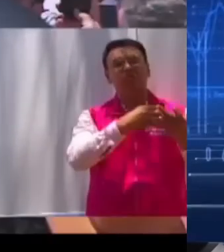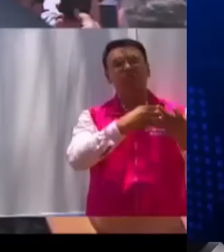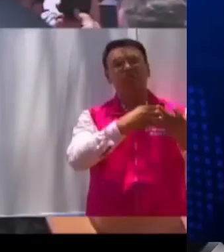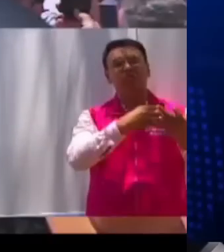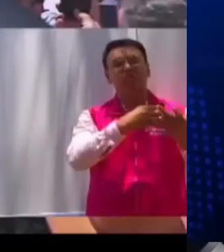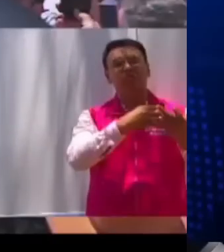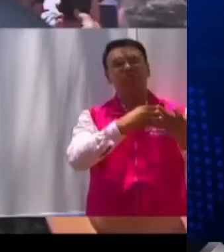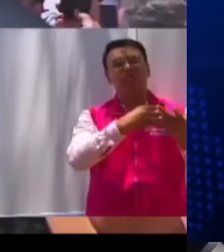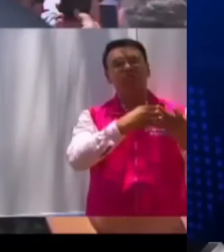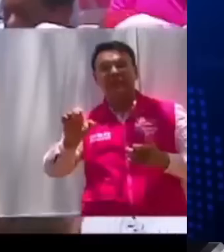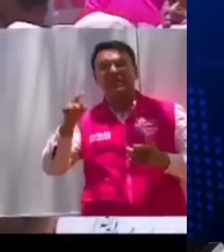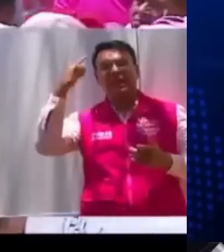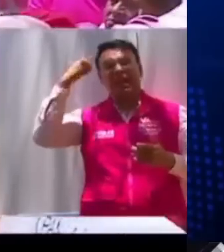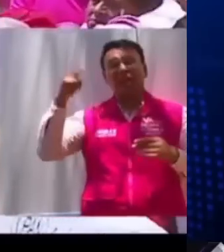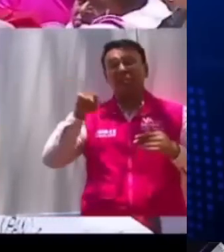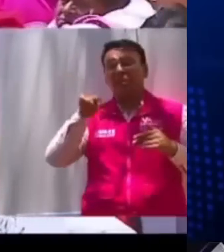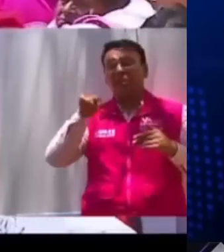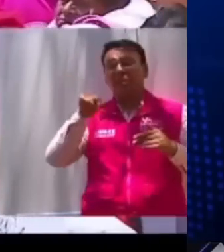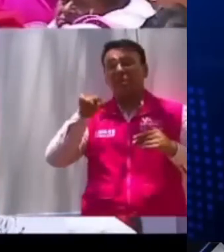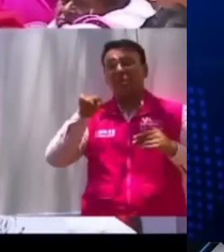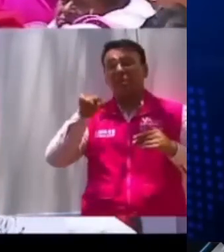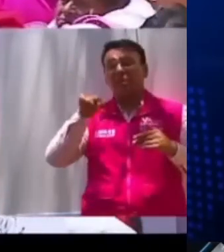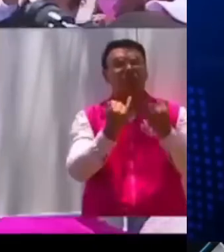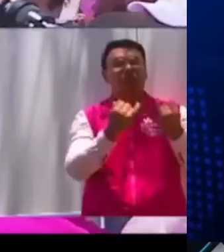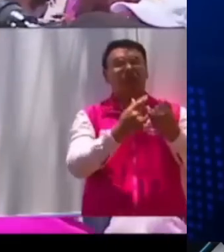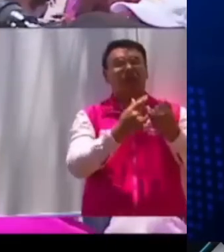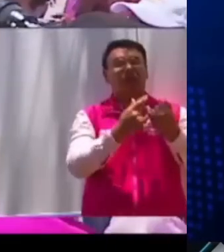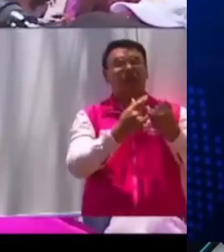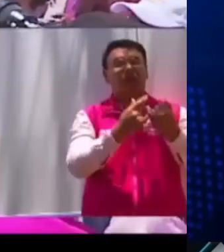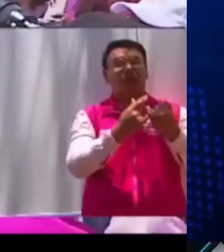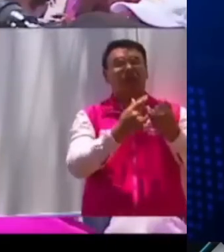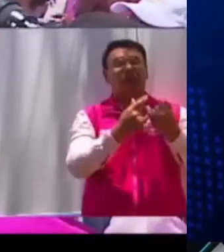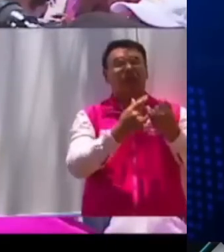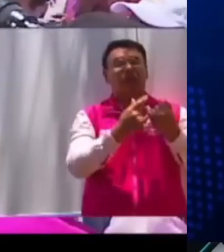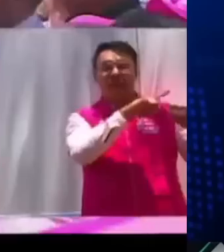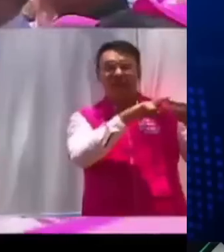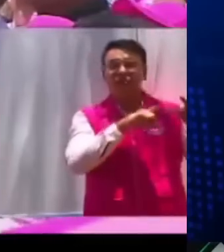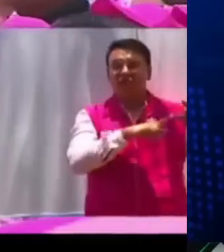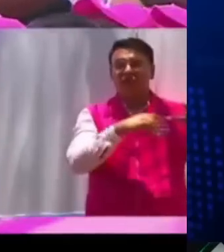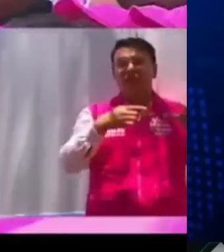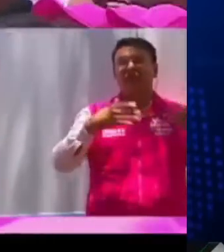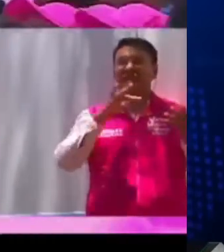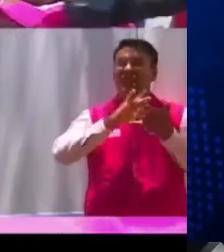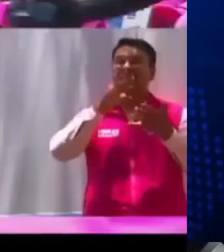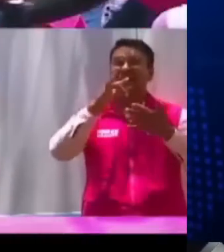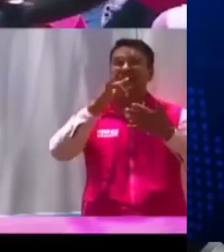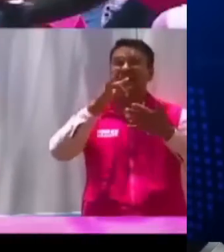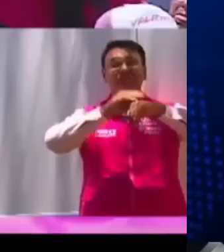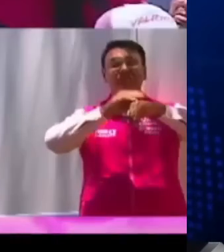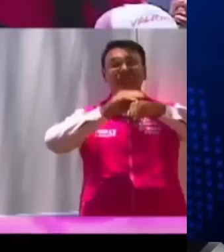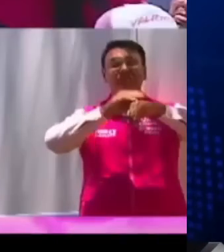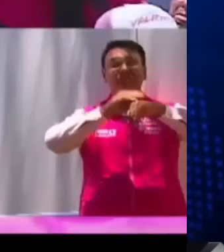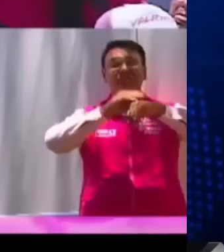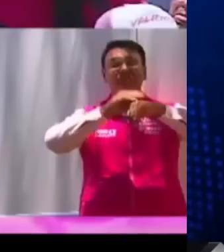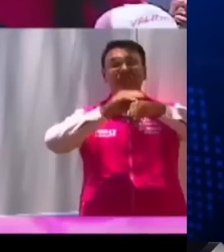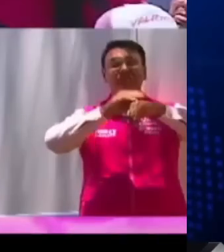INE la prevalencia del tribunal electoral también es gracias a estos movimientos y a la